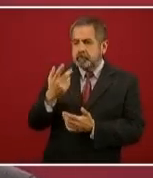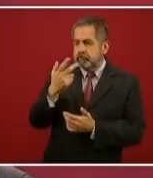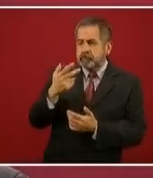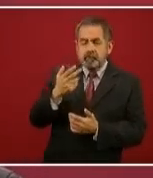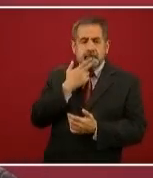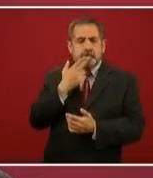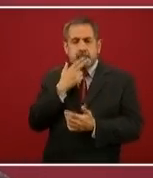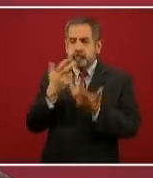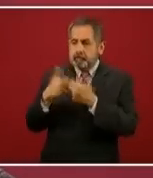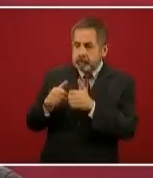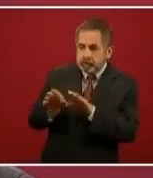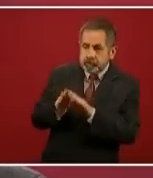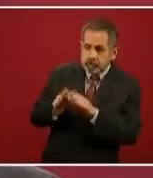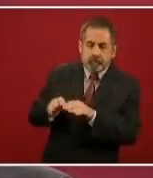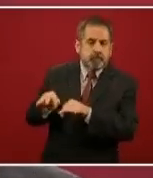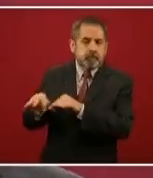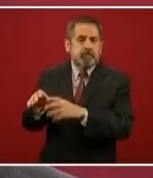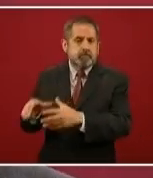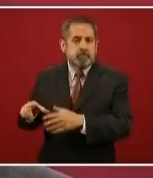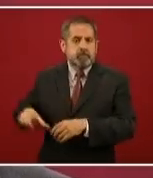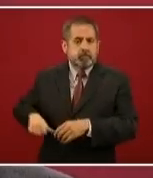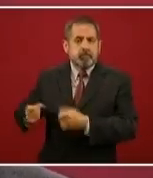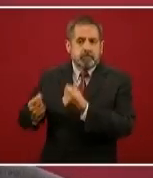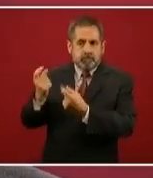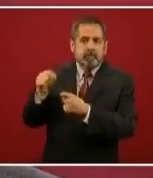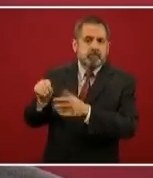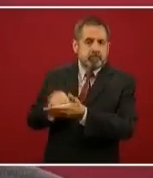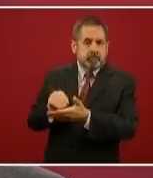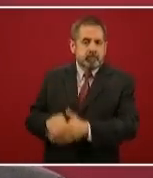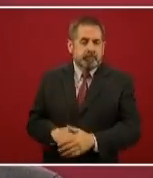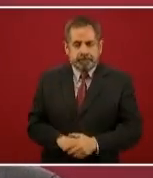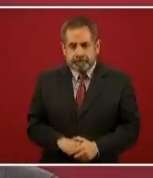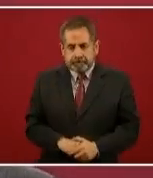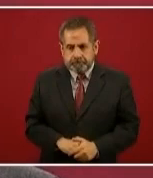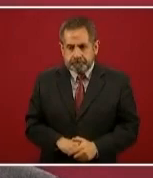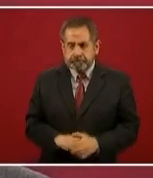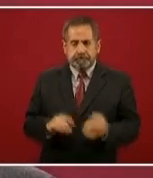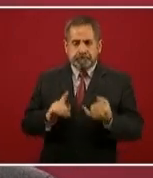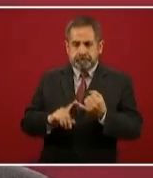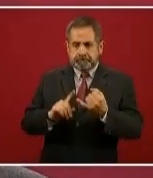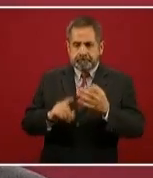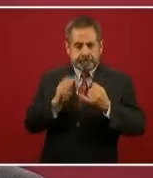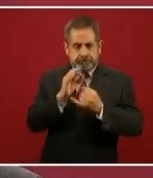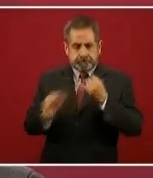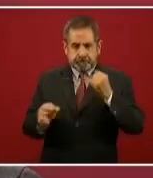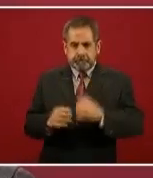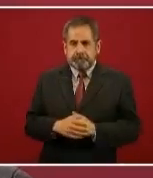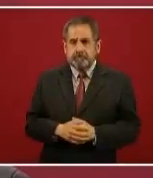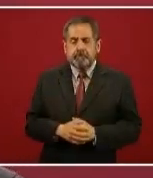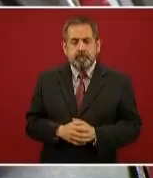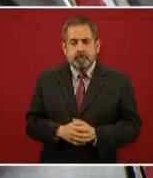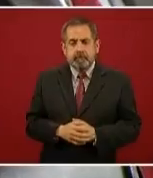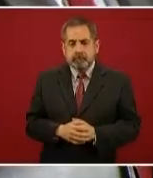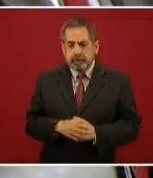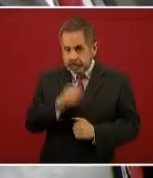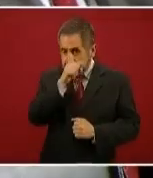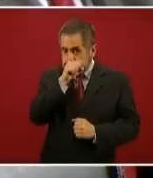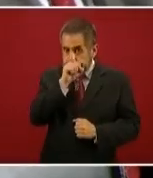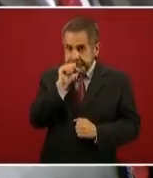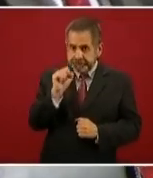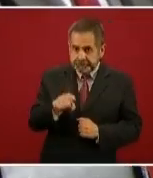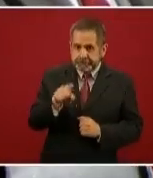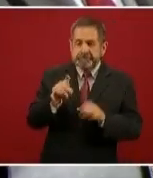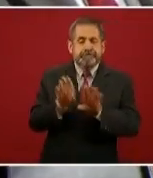personas usuarias de sus servicios. Por último, pero no menos importante, continuar en una acción